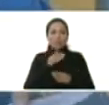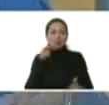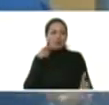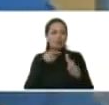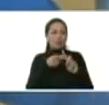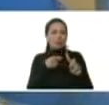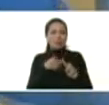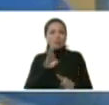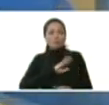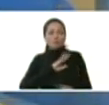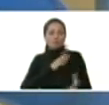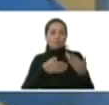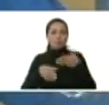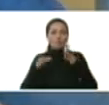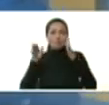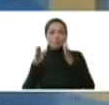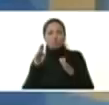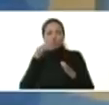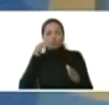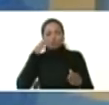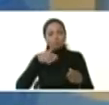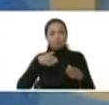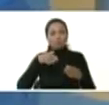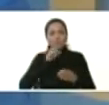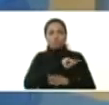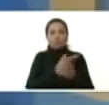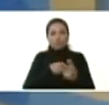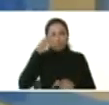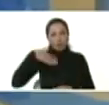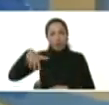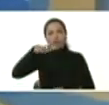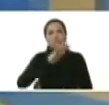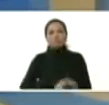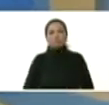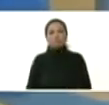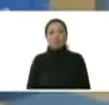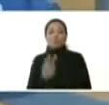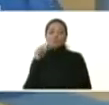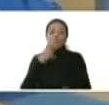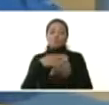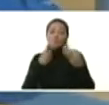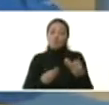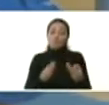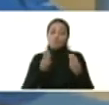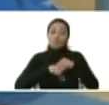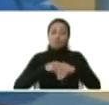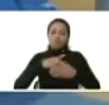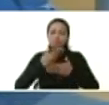de la autoconstrucción del poder popular. Igualmente me proponen por aquí,